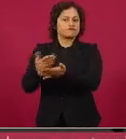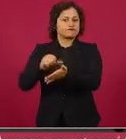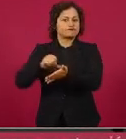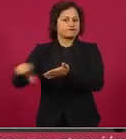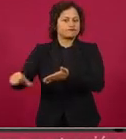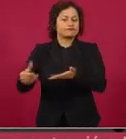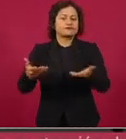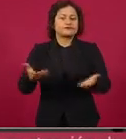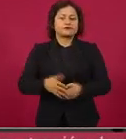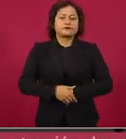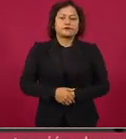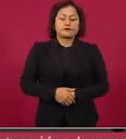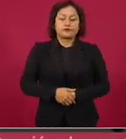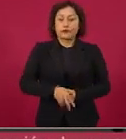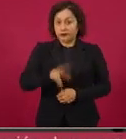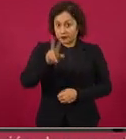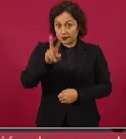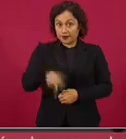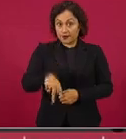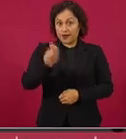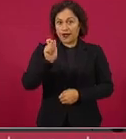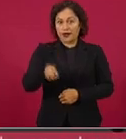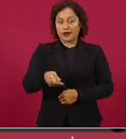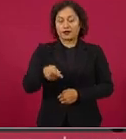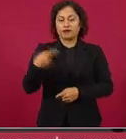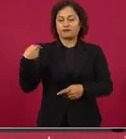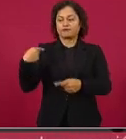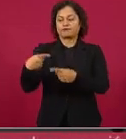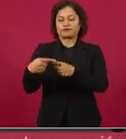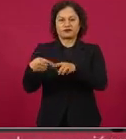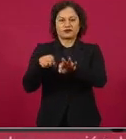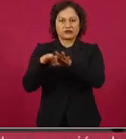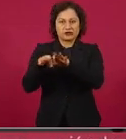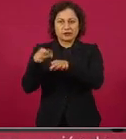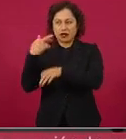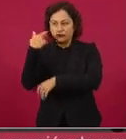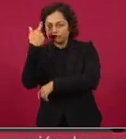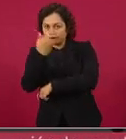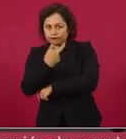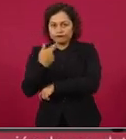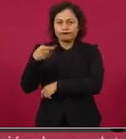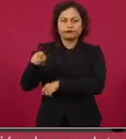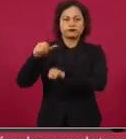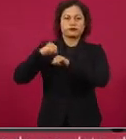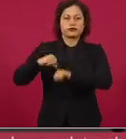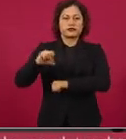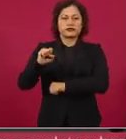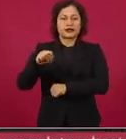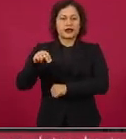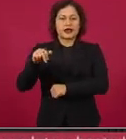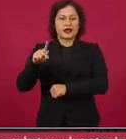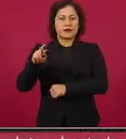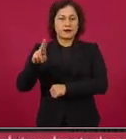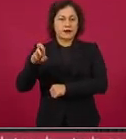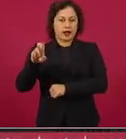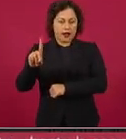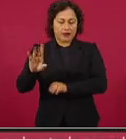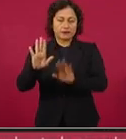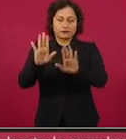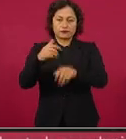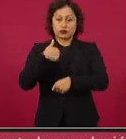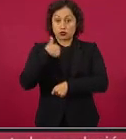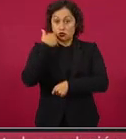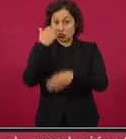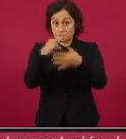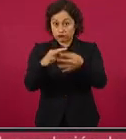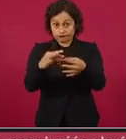y el resultado y el trabajo que se hizo por parte de la SENAPRED, le quiero comentar que esta